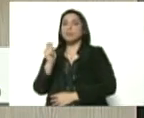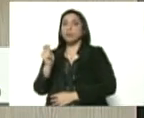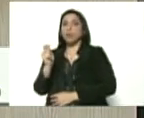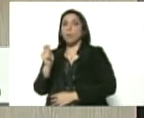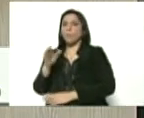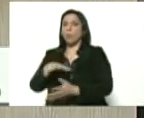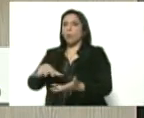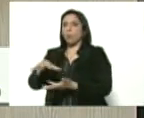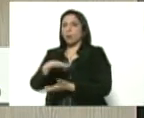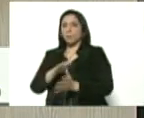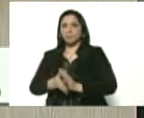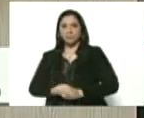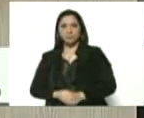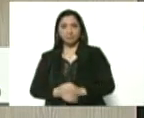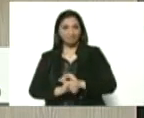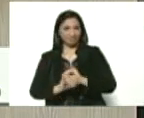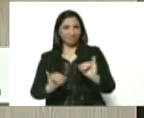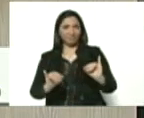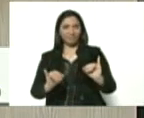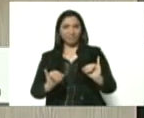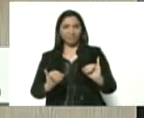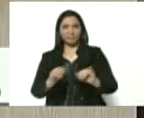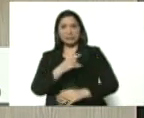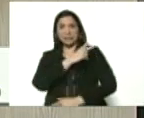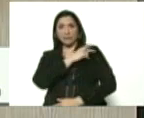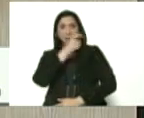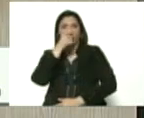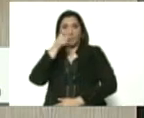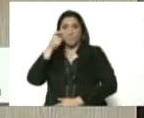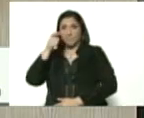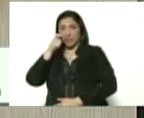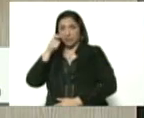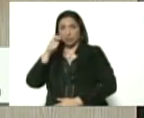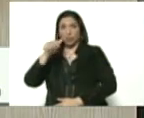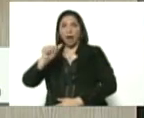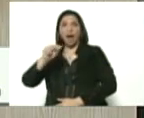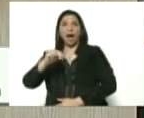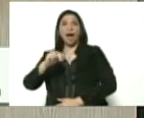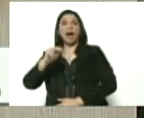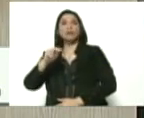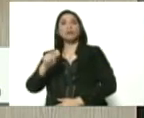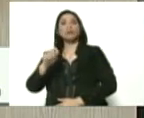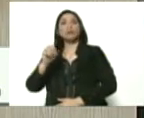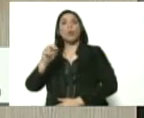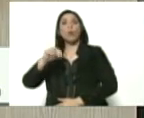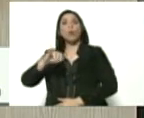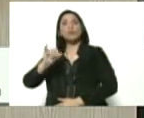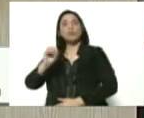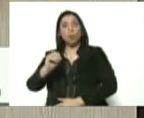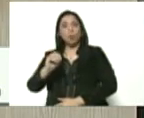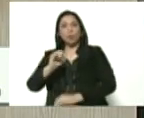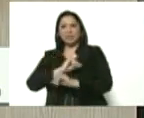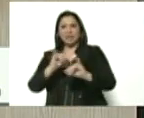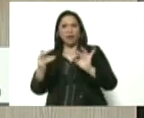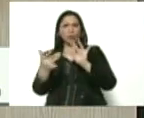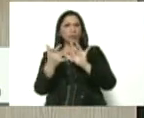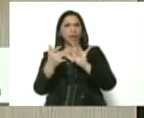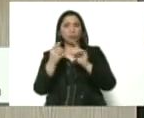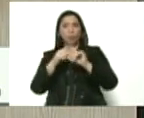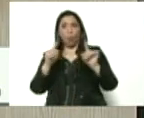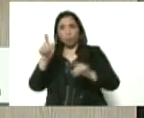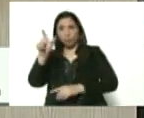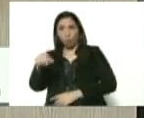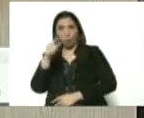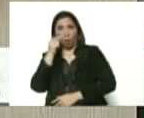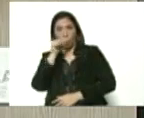obstáculo. Ya el jefe de la operación, Antonio Sequea, había hecho contacto con otro